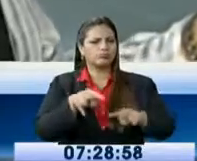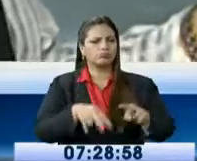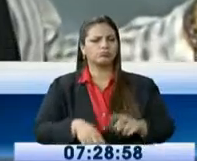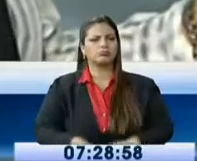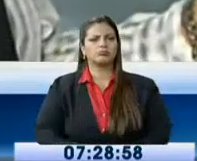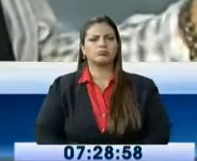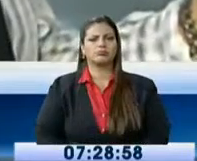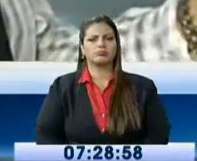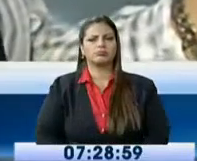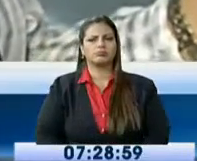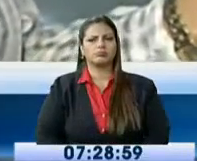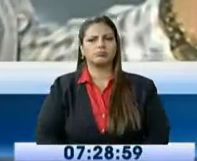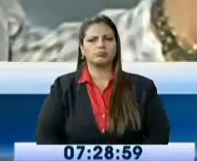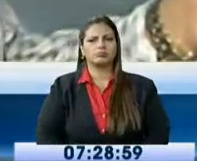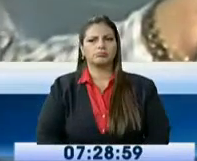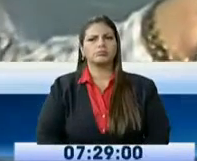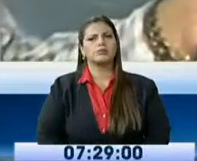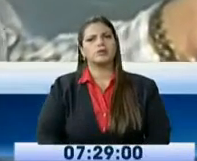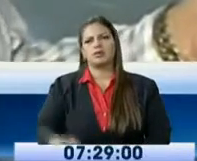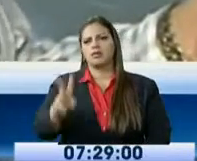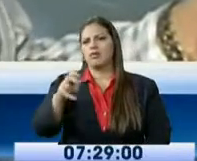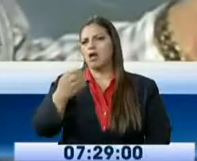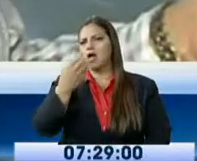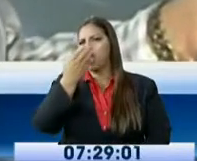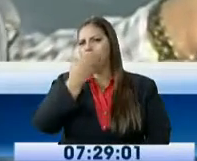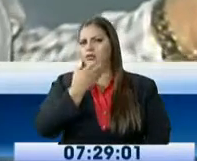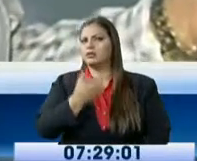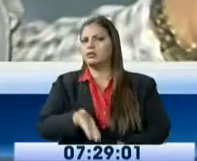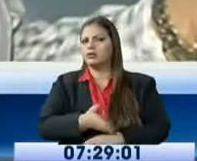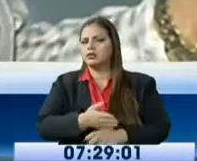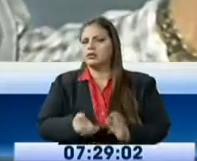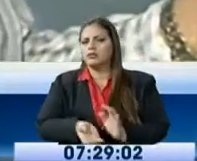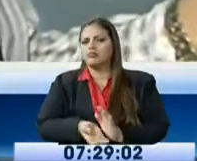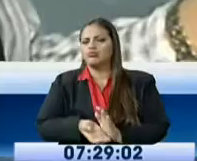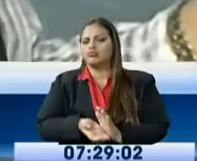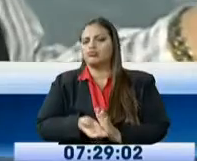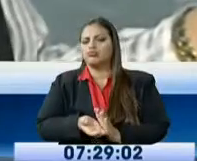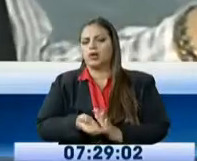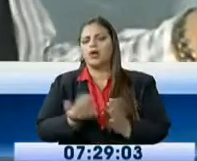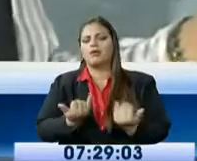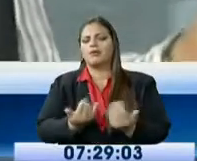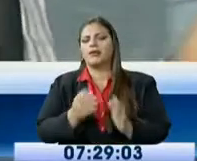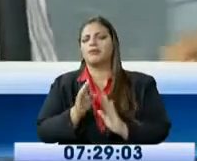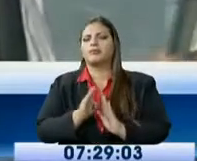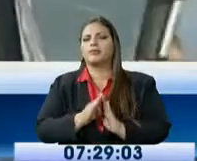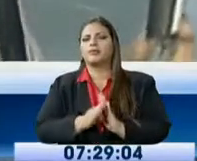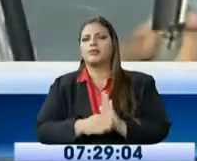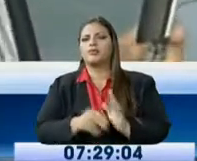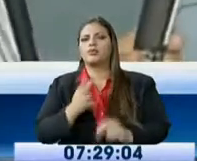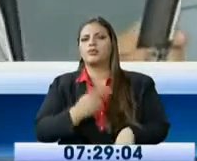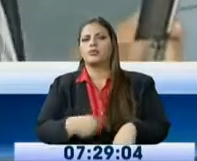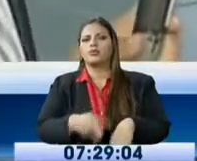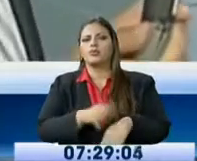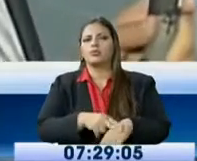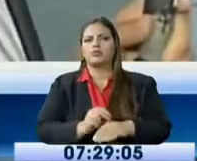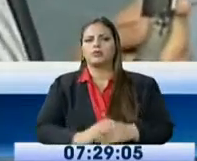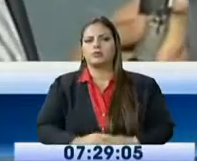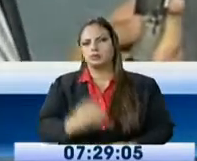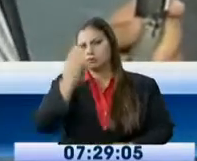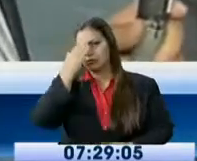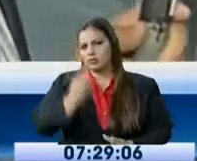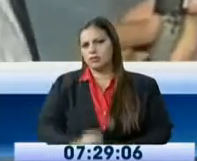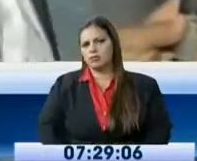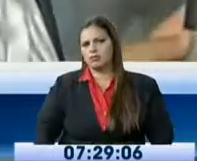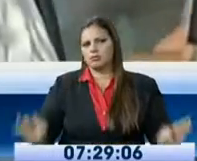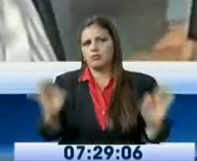De repente, como es algo importado, algo en importaciones tuvo que pasar y por eso se reflejó. Es importante para la preparación de la cena navideña y fin